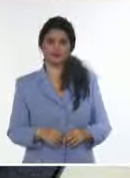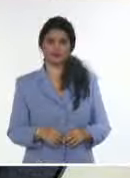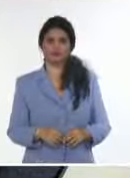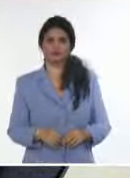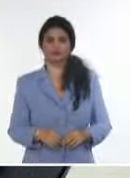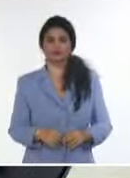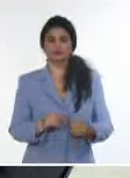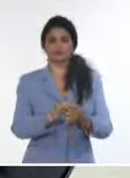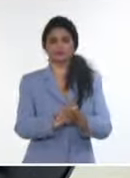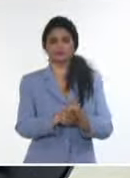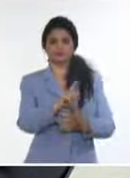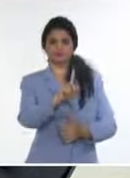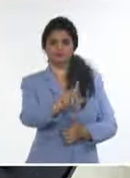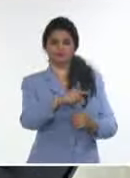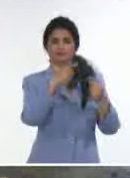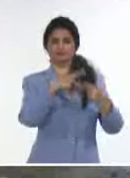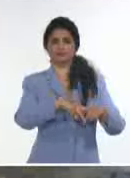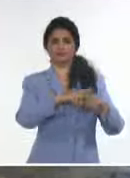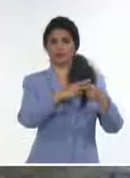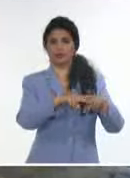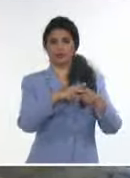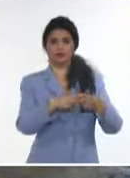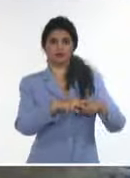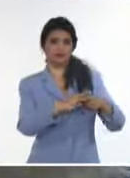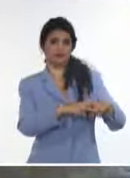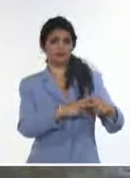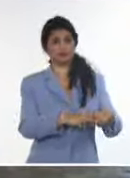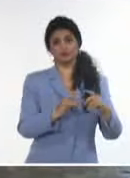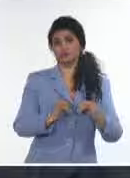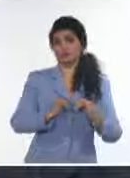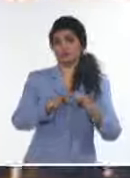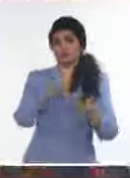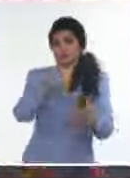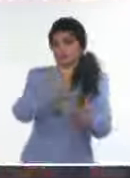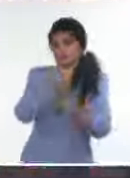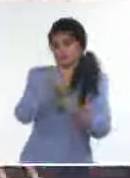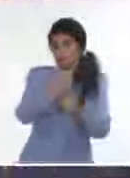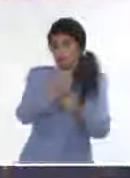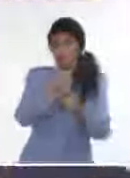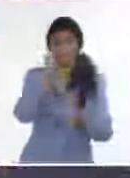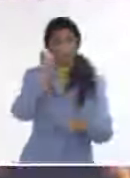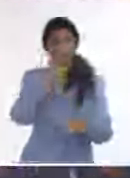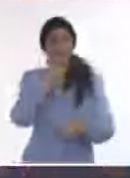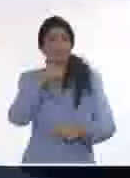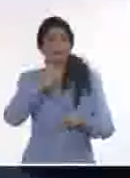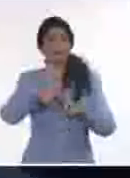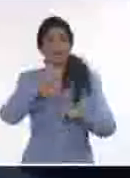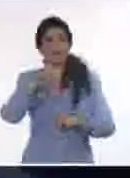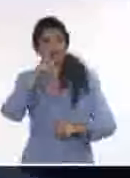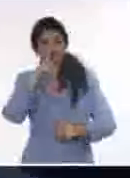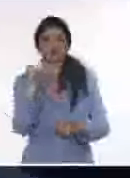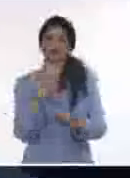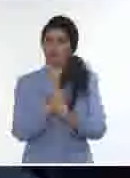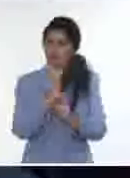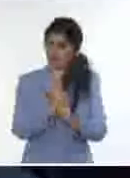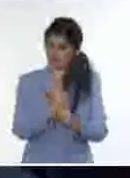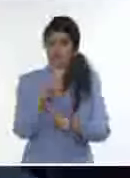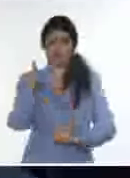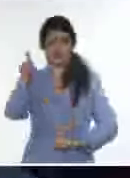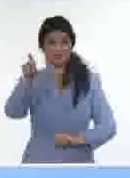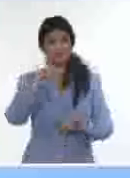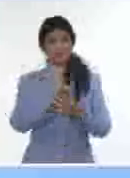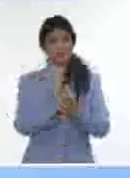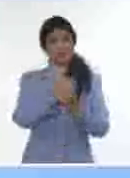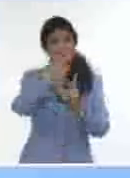reparaciones del sistema de generación térmica anuncia labores en la planta de Felton, a la que seguirá a finales de mayo este bloque